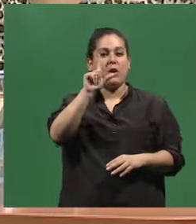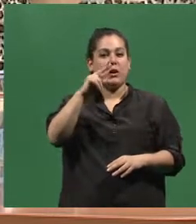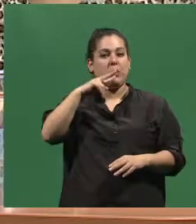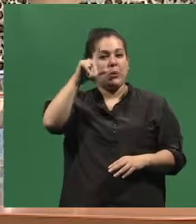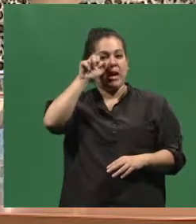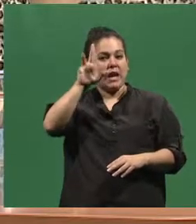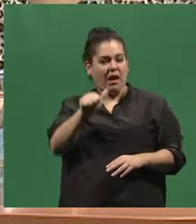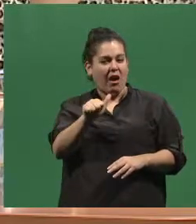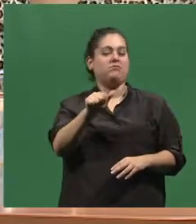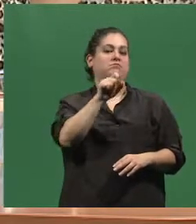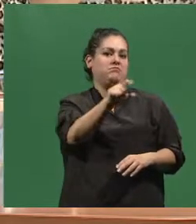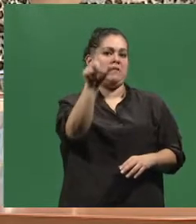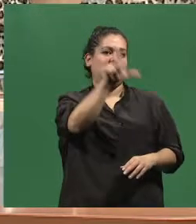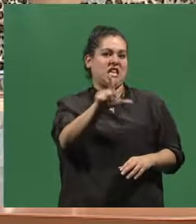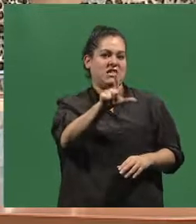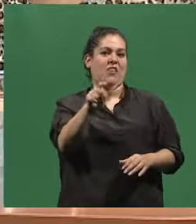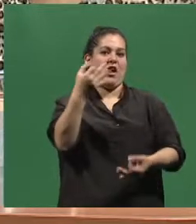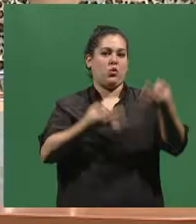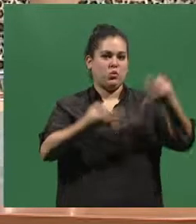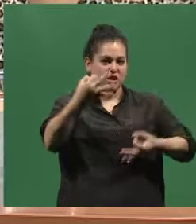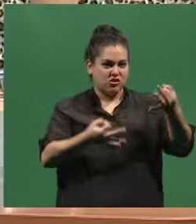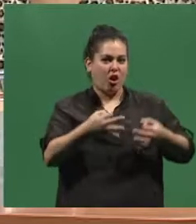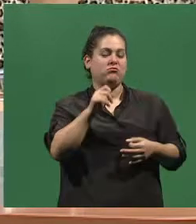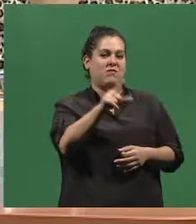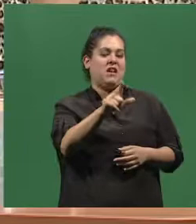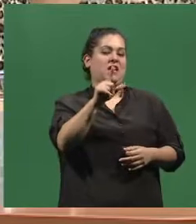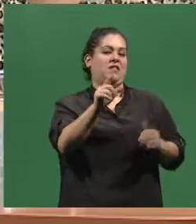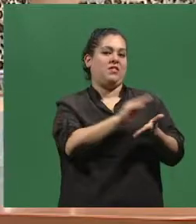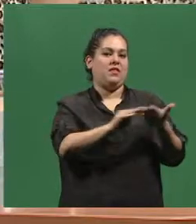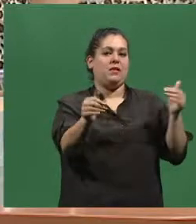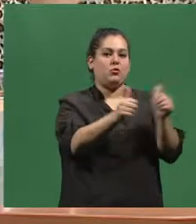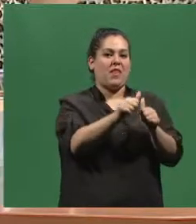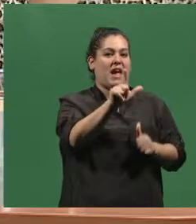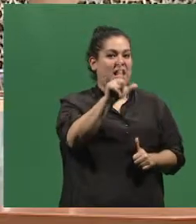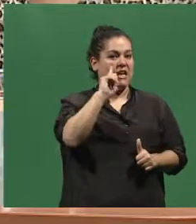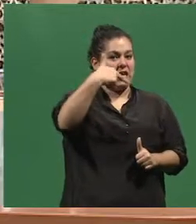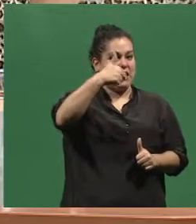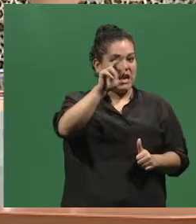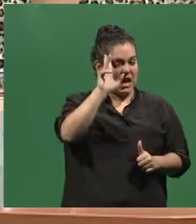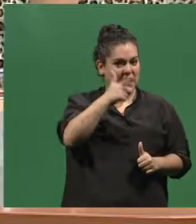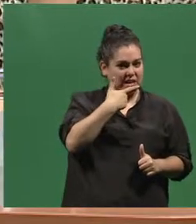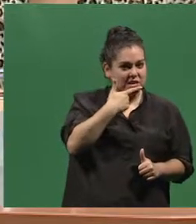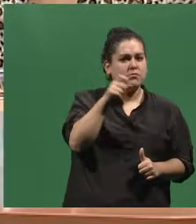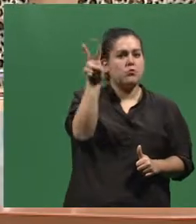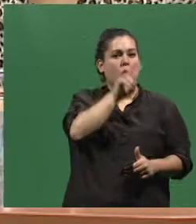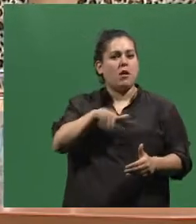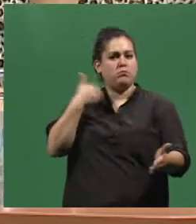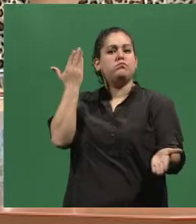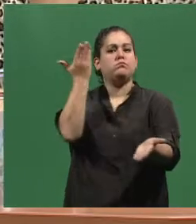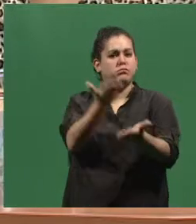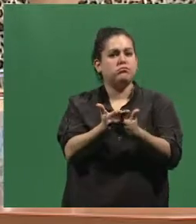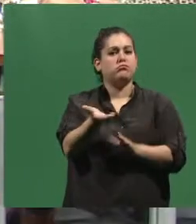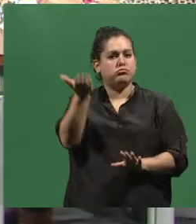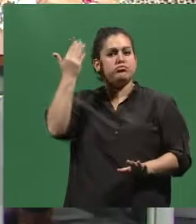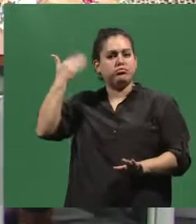en nutrición y también es asesora de la diputada Linares. La diputada Linares es la que representó el proyecto que, bueno, ya se